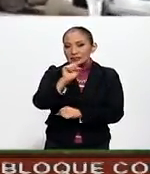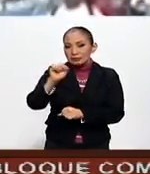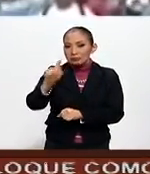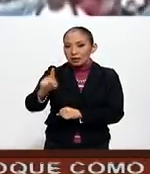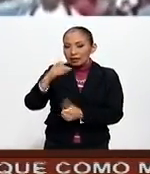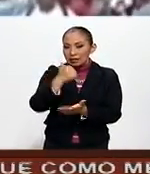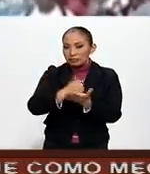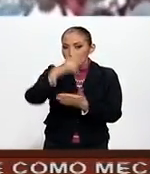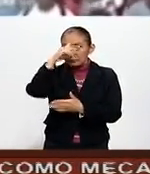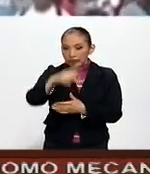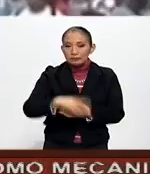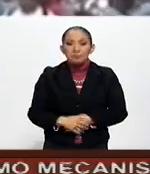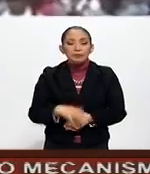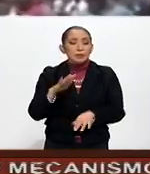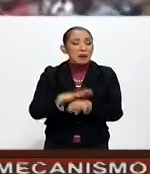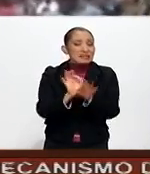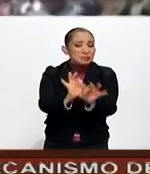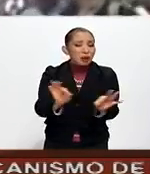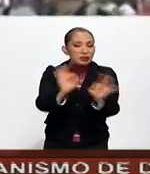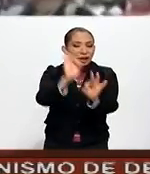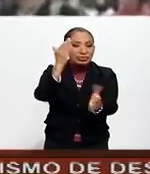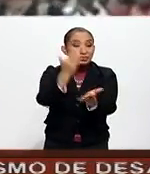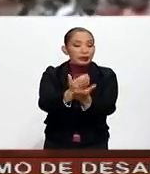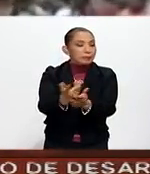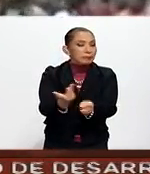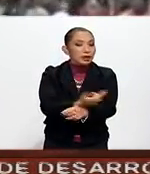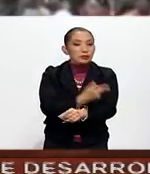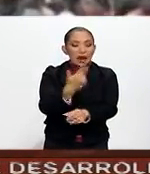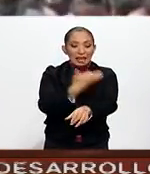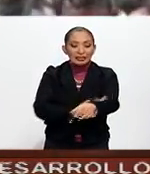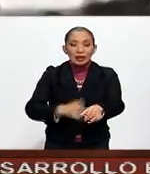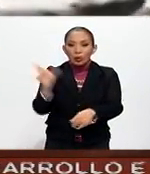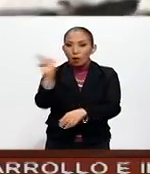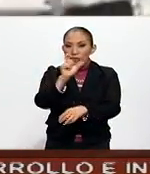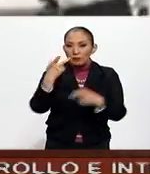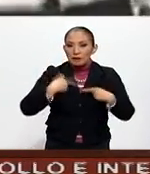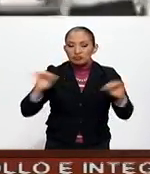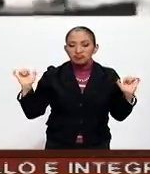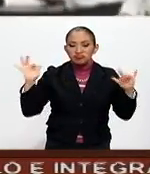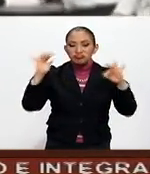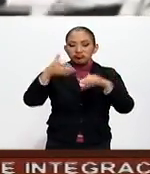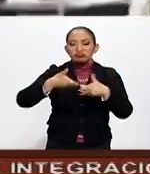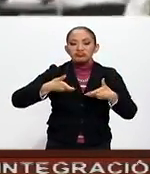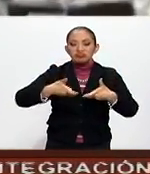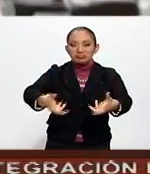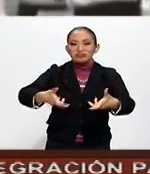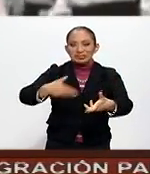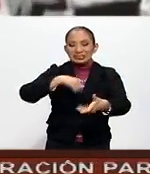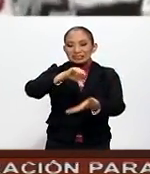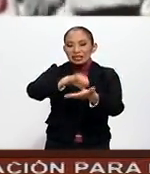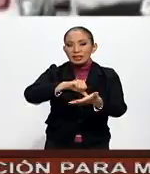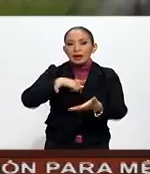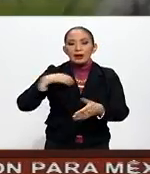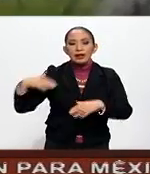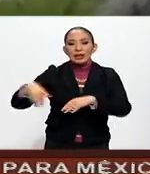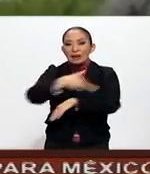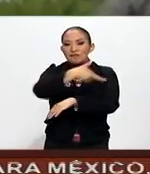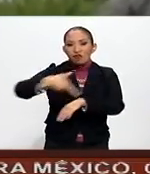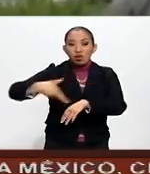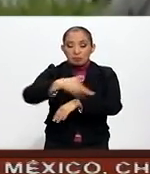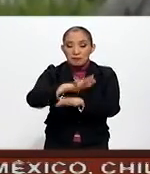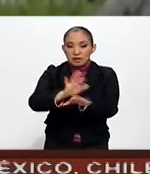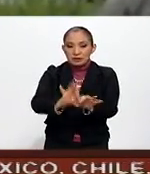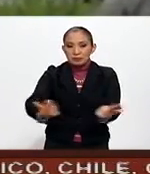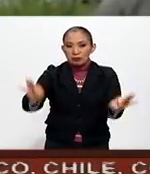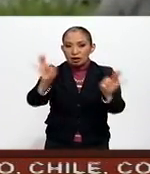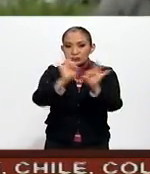Pública capitalina. El más importante ocurrió por la tarde cuando los disidentes cerraron los carriles centrales de Paseo de la Reforma, la